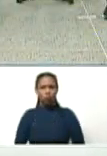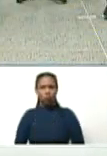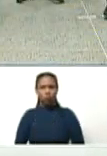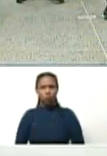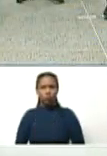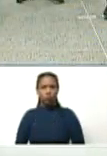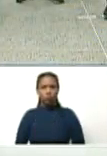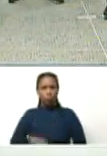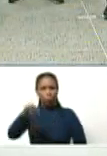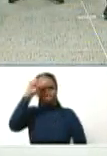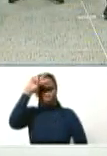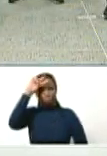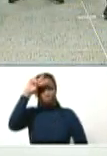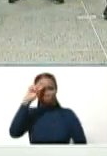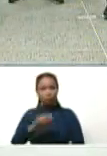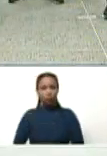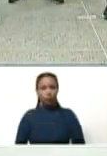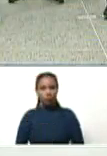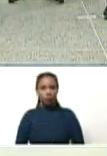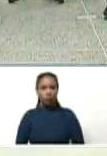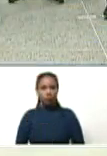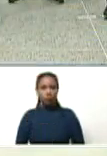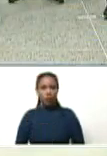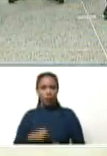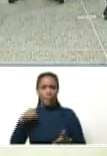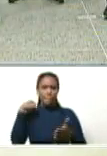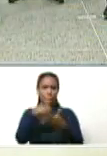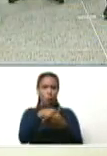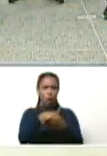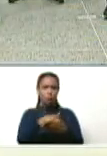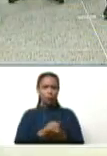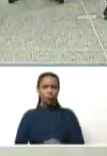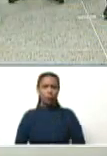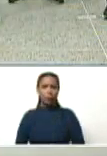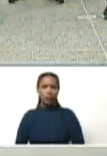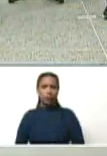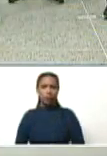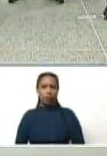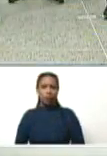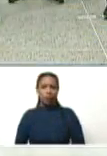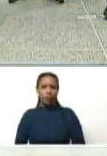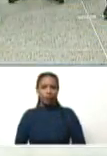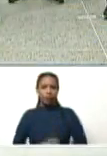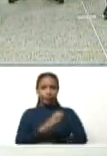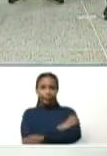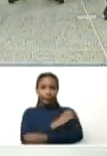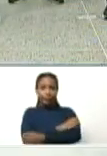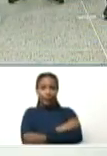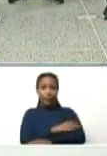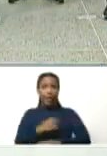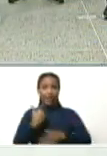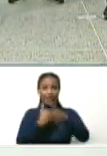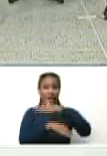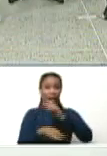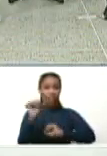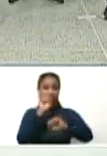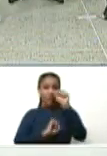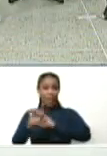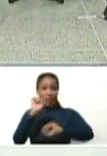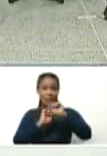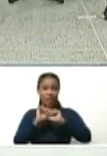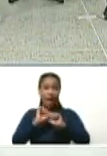los estúpidos, los golpistas, los pitiyanquis que salen a defender a